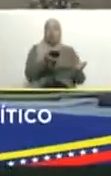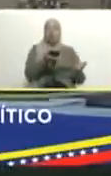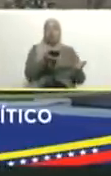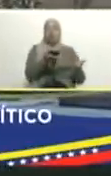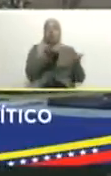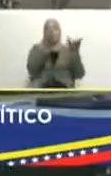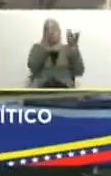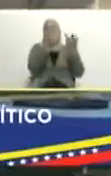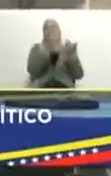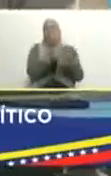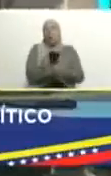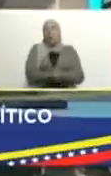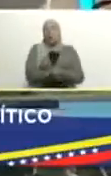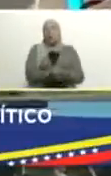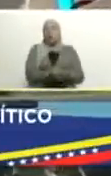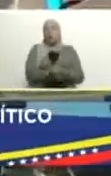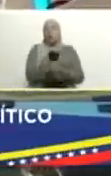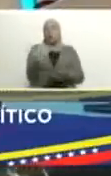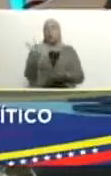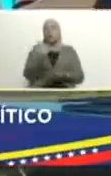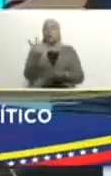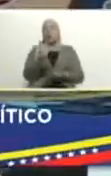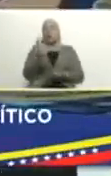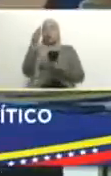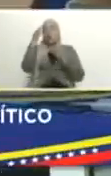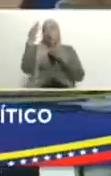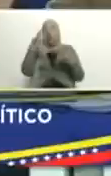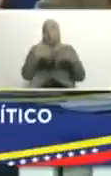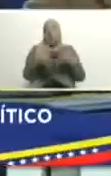¿Cuántos venezolanos han llegado a Nueva York? Mi saludo a ellos por allá.